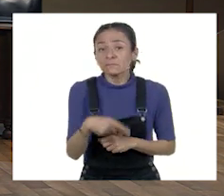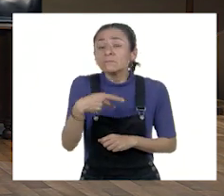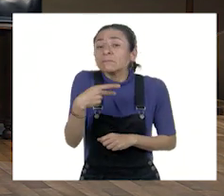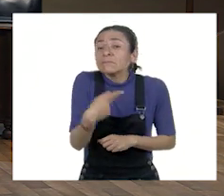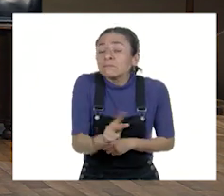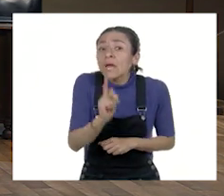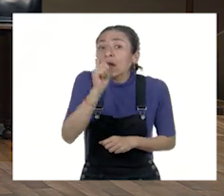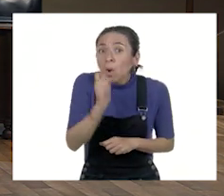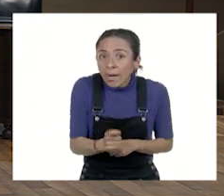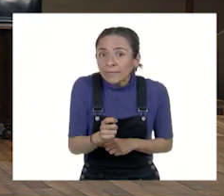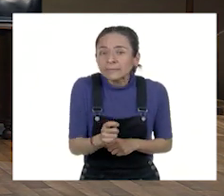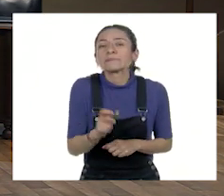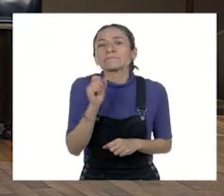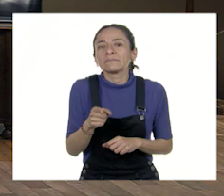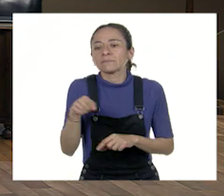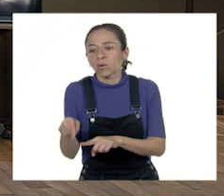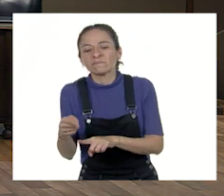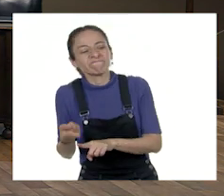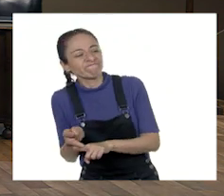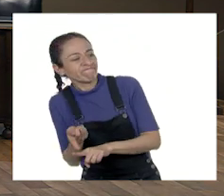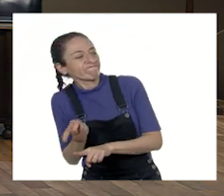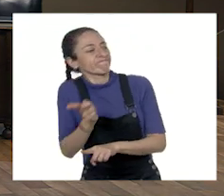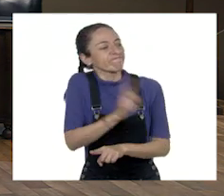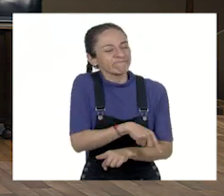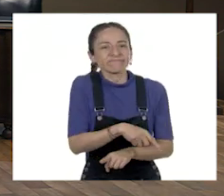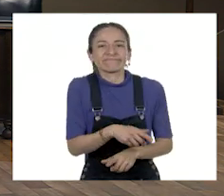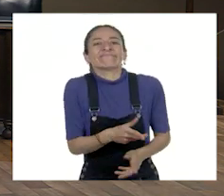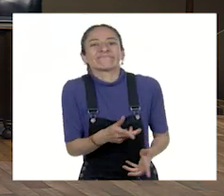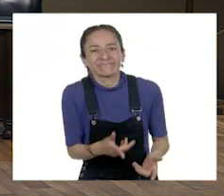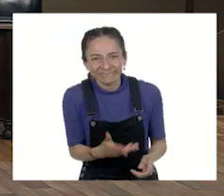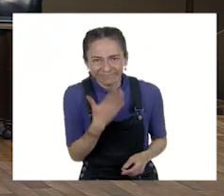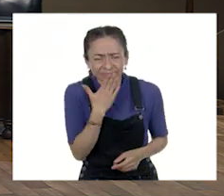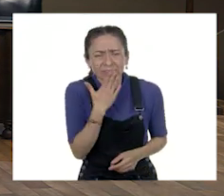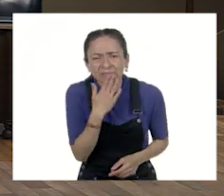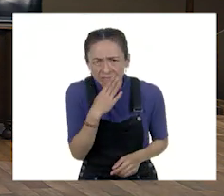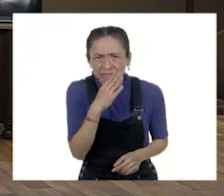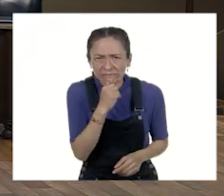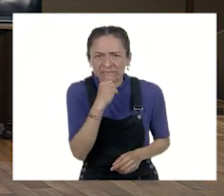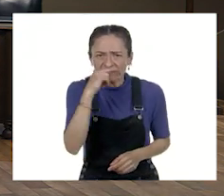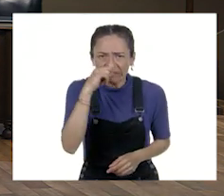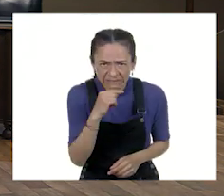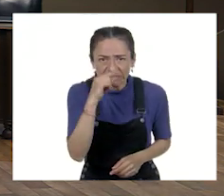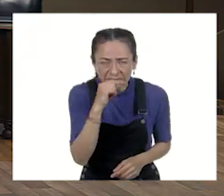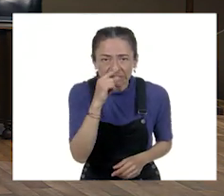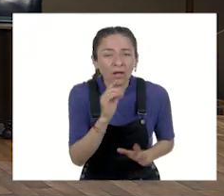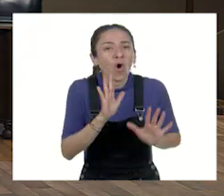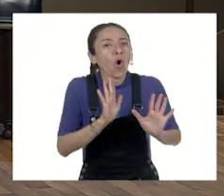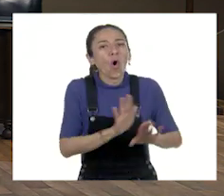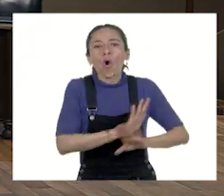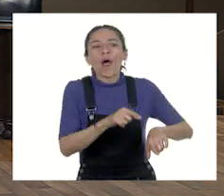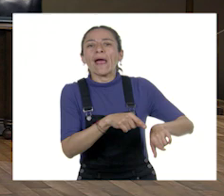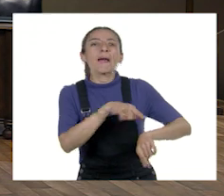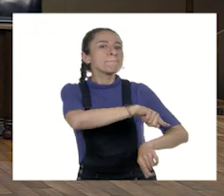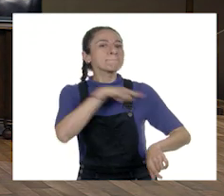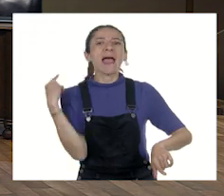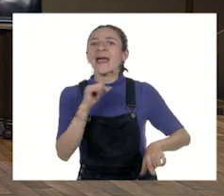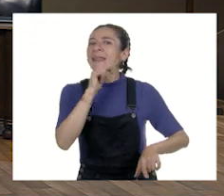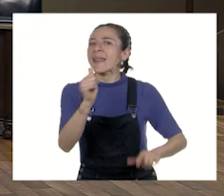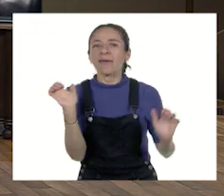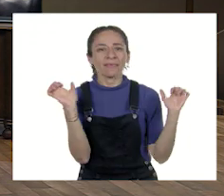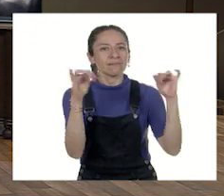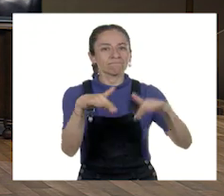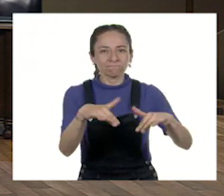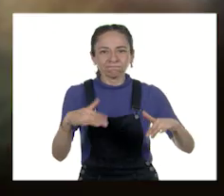contrario llegara cojeando o de plano no llegara al Congreso Constituyente. Para las juntas hubo reglas y